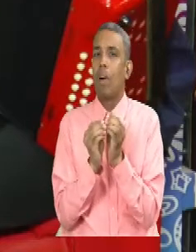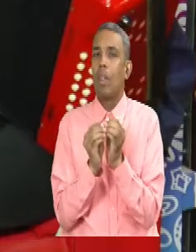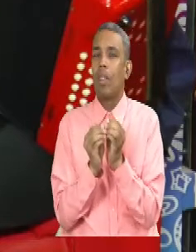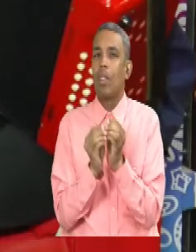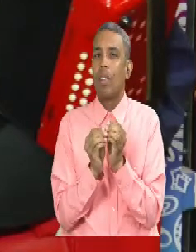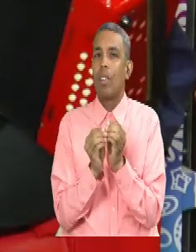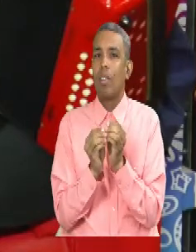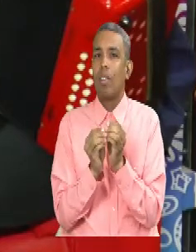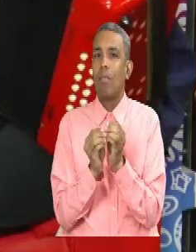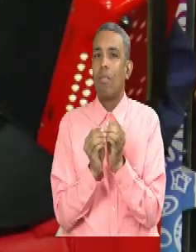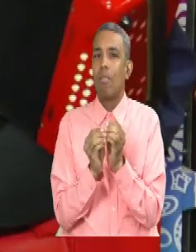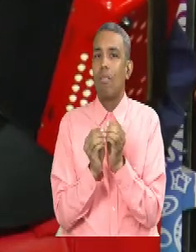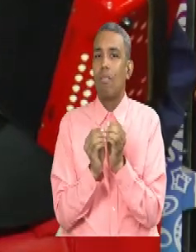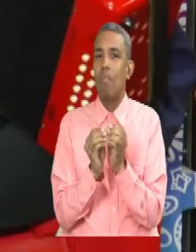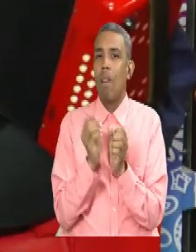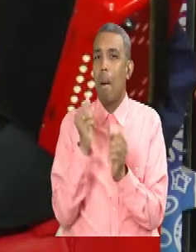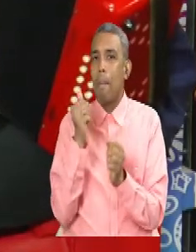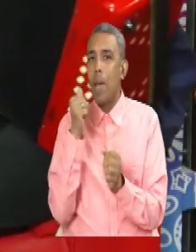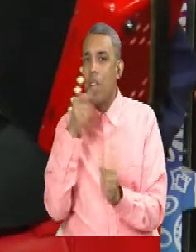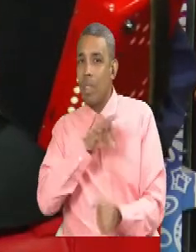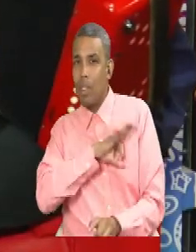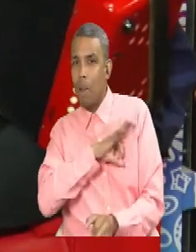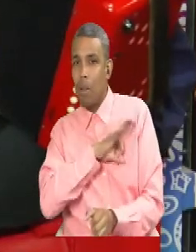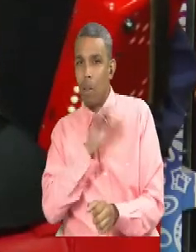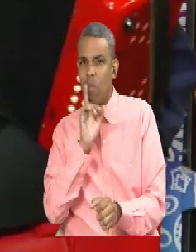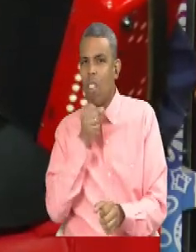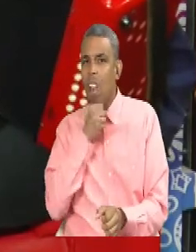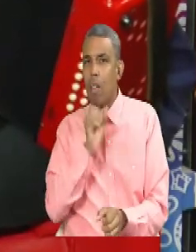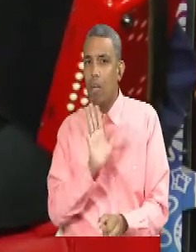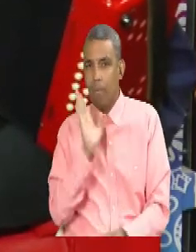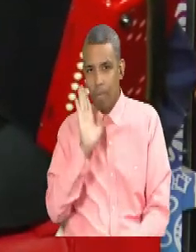artista que estará este sábado aquí en la cervecería.